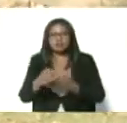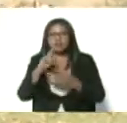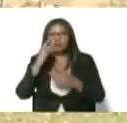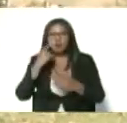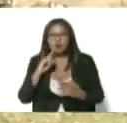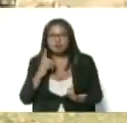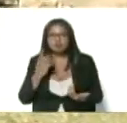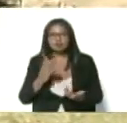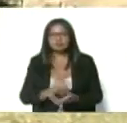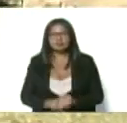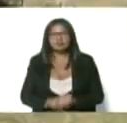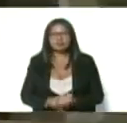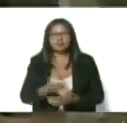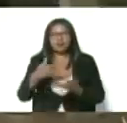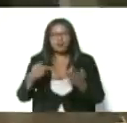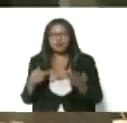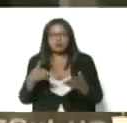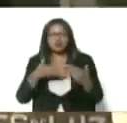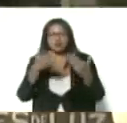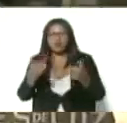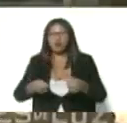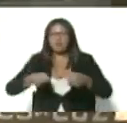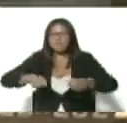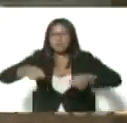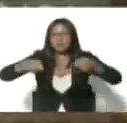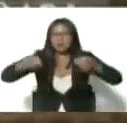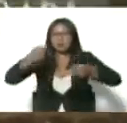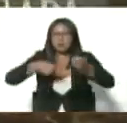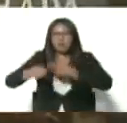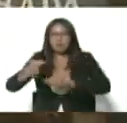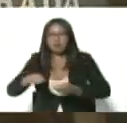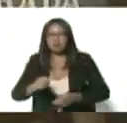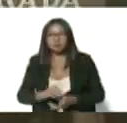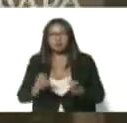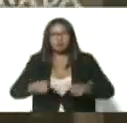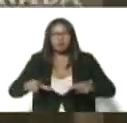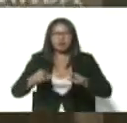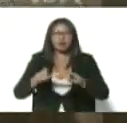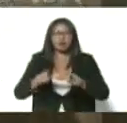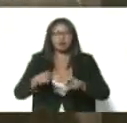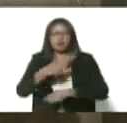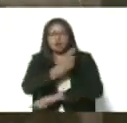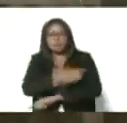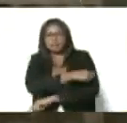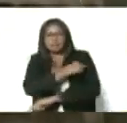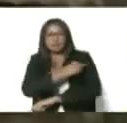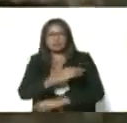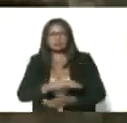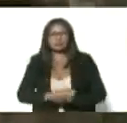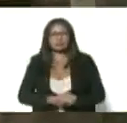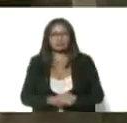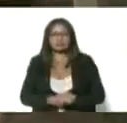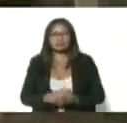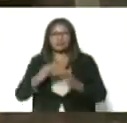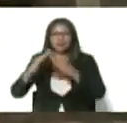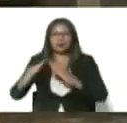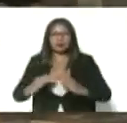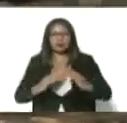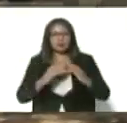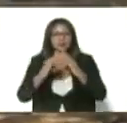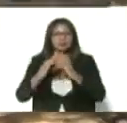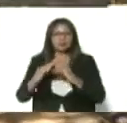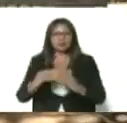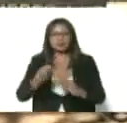se les lleva también a los centros de atención hospitalario a la casa alimentación